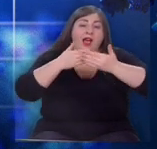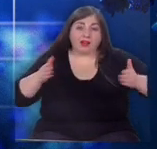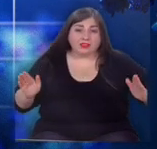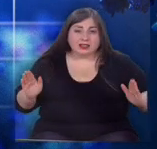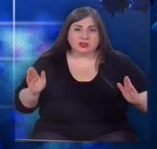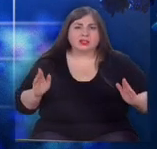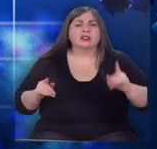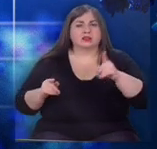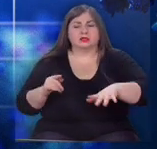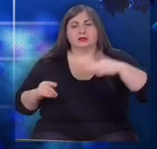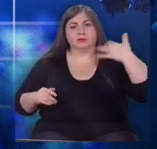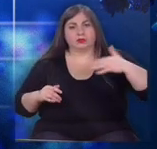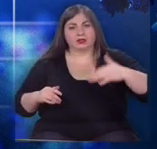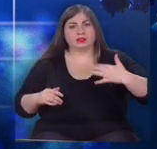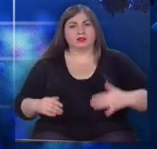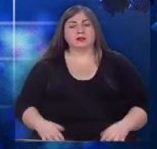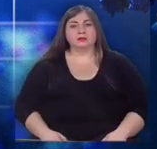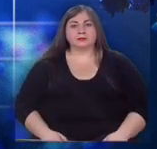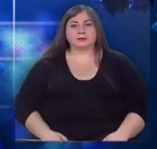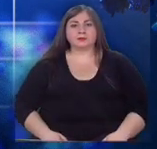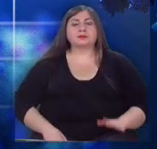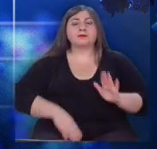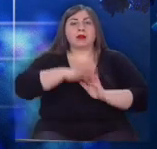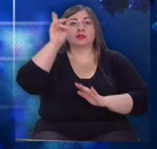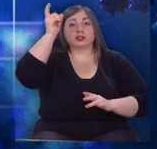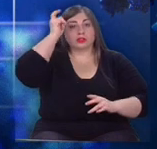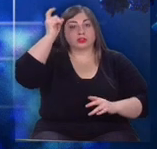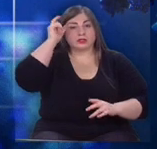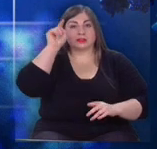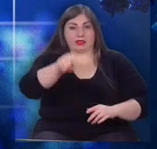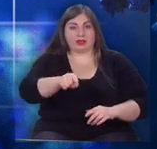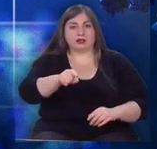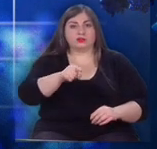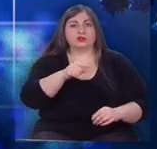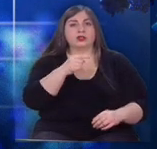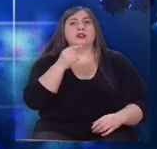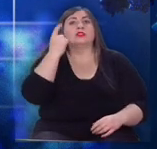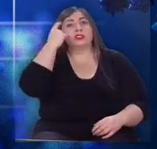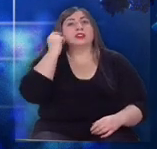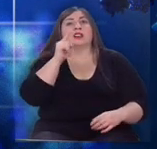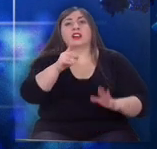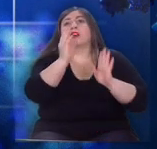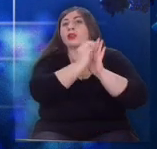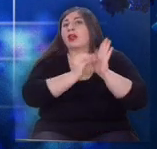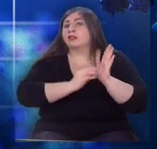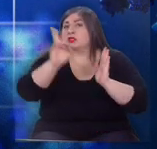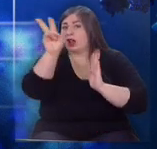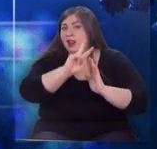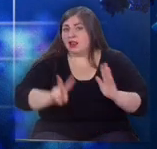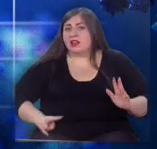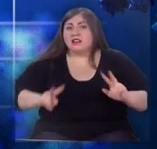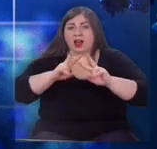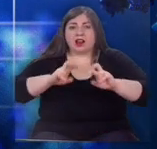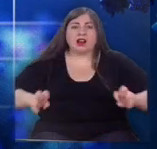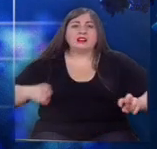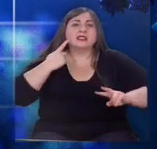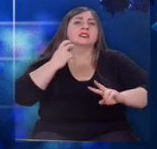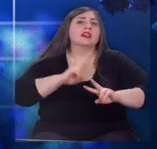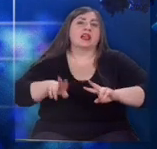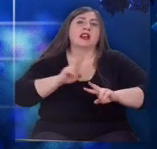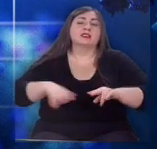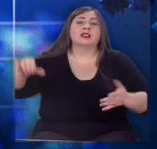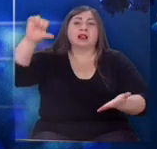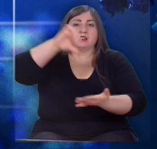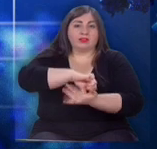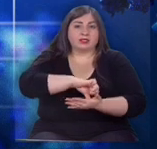Entonces, eso tiene un valor importante. Hay mayor conciencia respecto de eso. Yo creo que ahí hay un dato a leer y analizar respecto a lo que se está haciendo a nivel